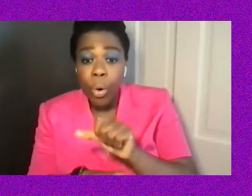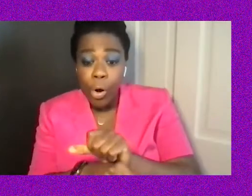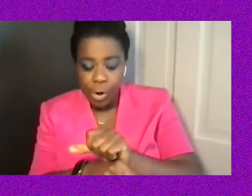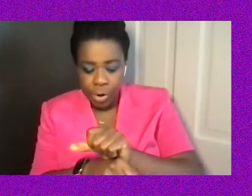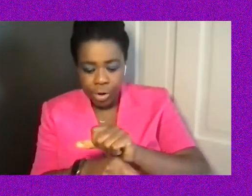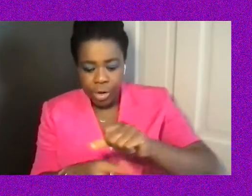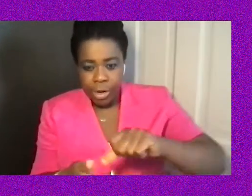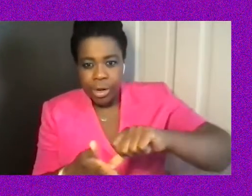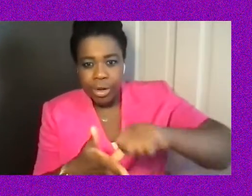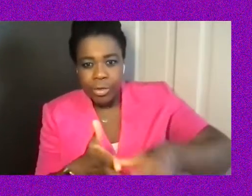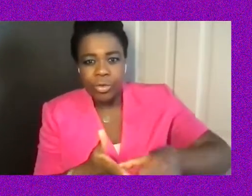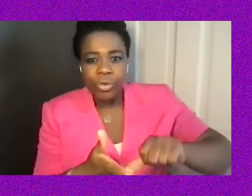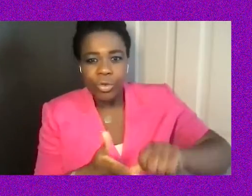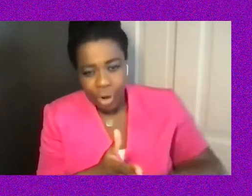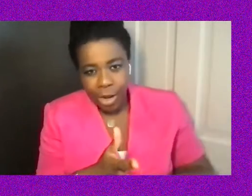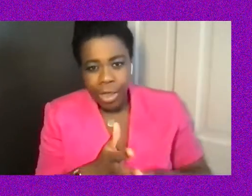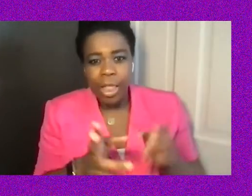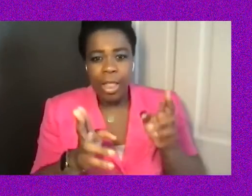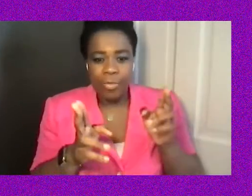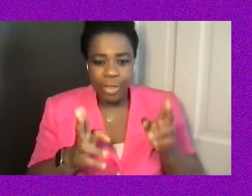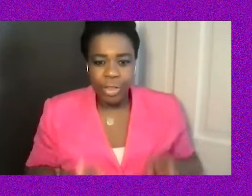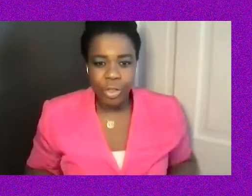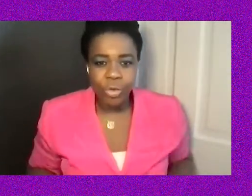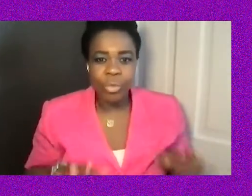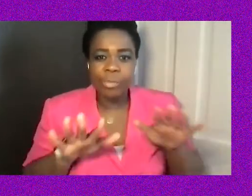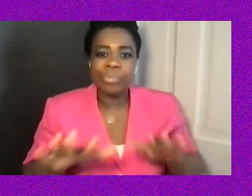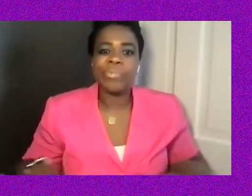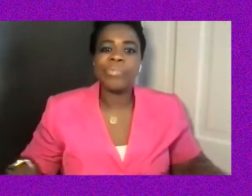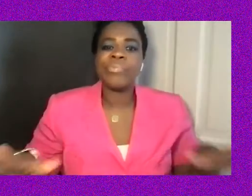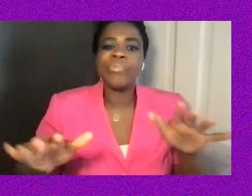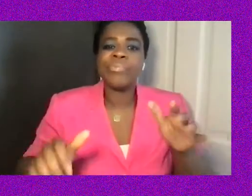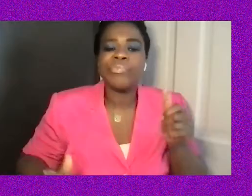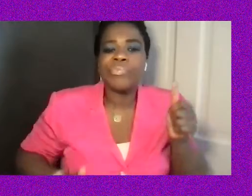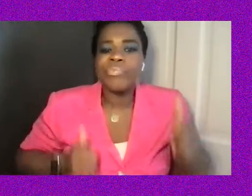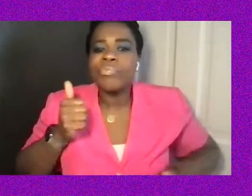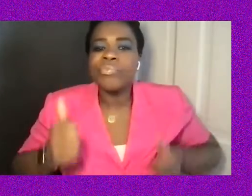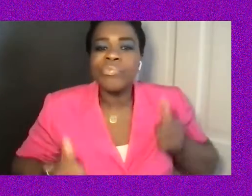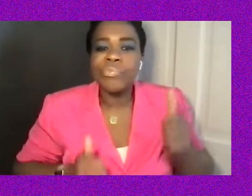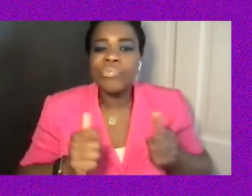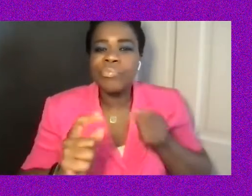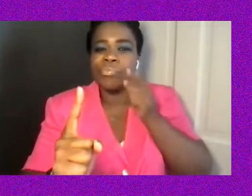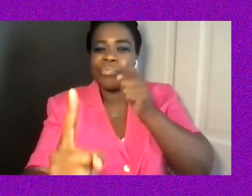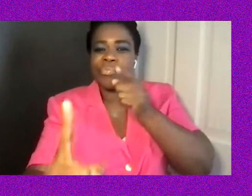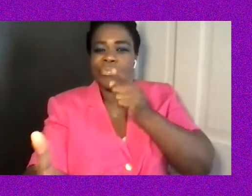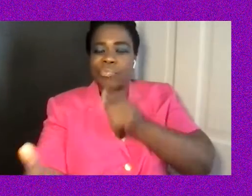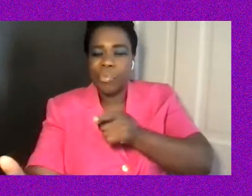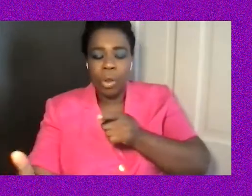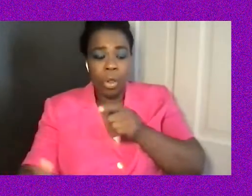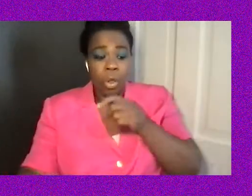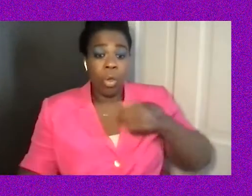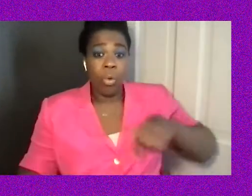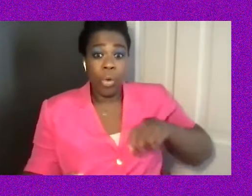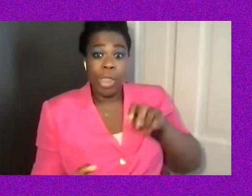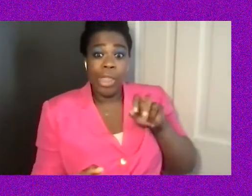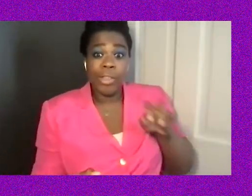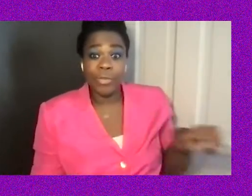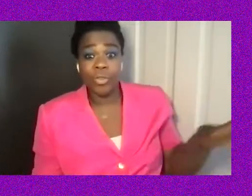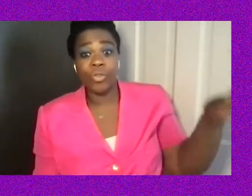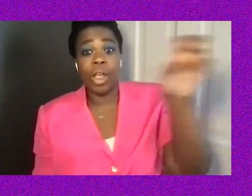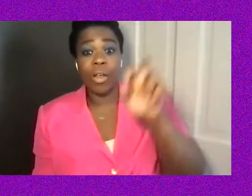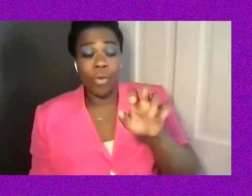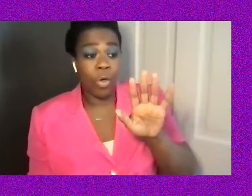Tu trabajo inscribe este terreno de las metas humanas, los